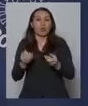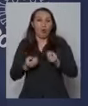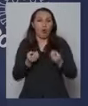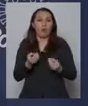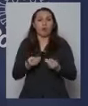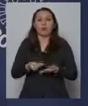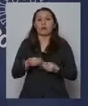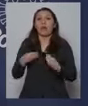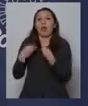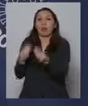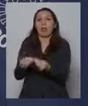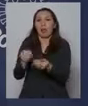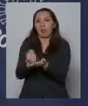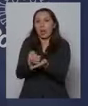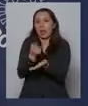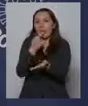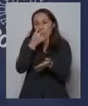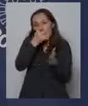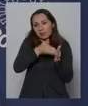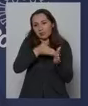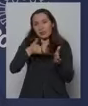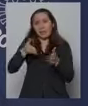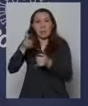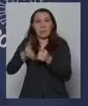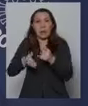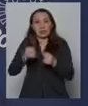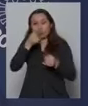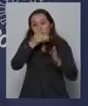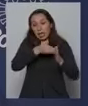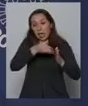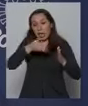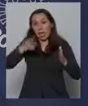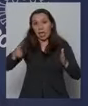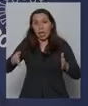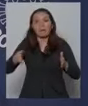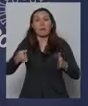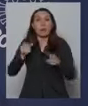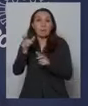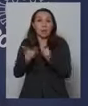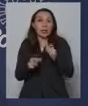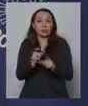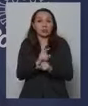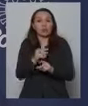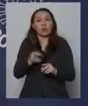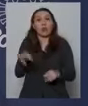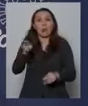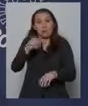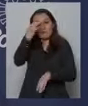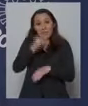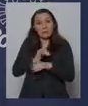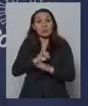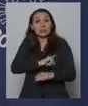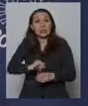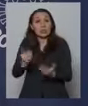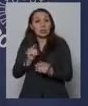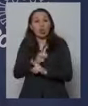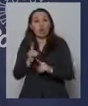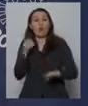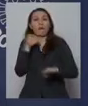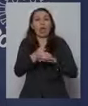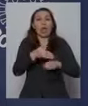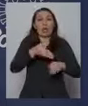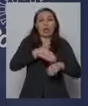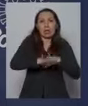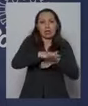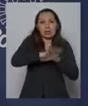obviamente la entrega de medicamentos por un periodo de plazo mayor, con el objetivo de que los pacientes crónicos no se acerquen quincenal